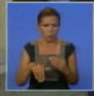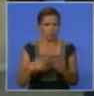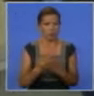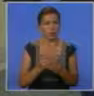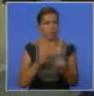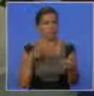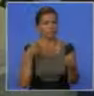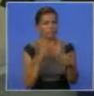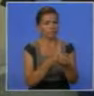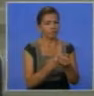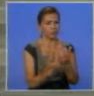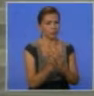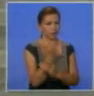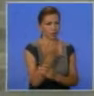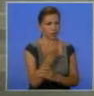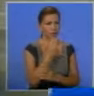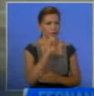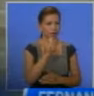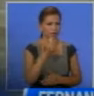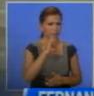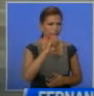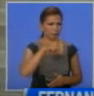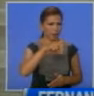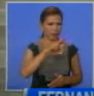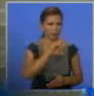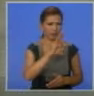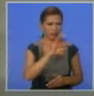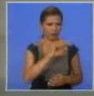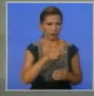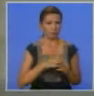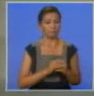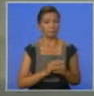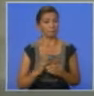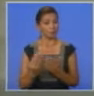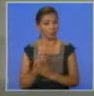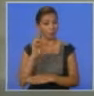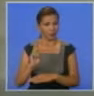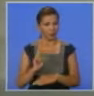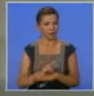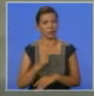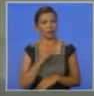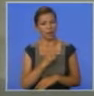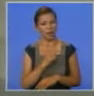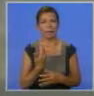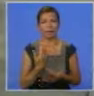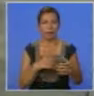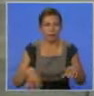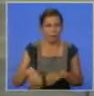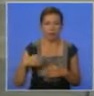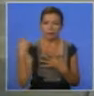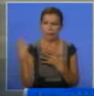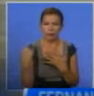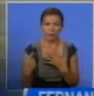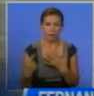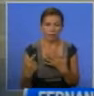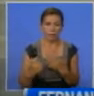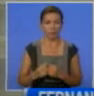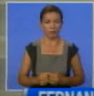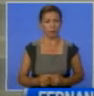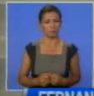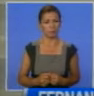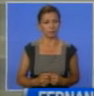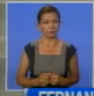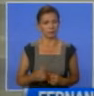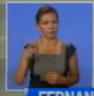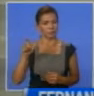le favorece a Sempertegui. El rector electo, por su parte, ya piensa en las primeras acciones que cumplirá. El año 2014 es